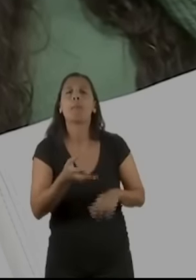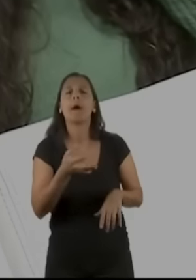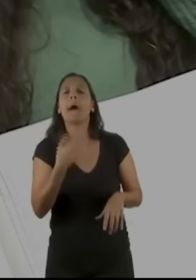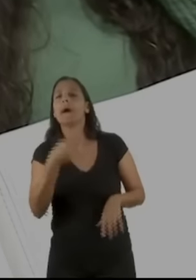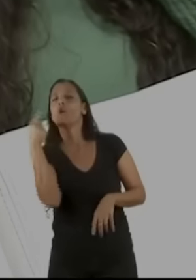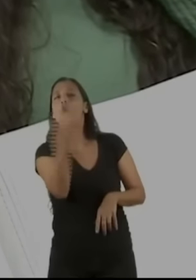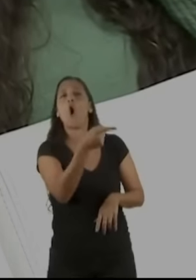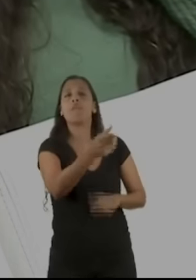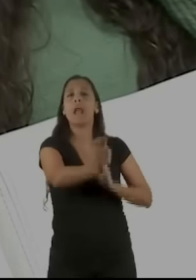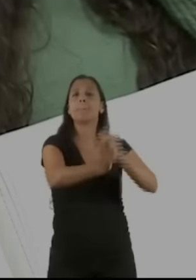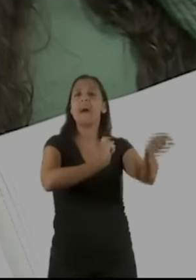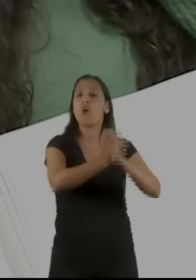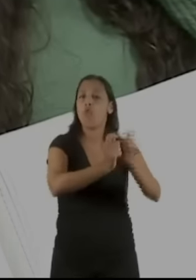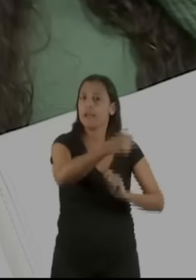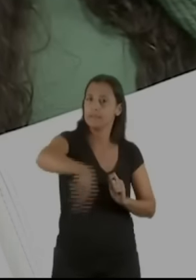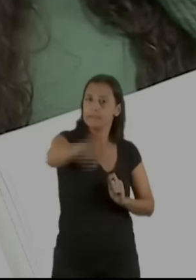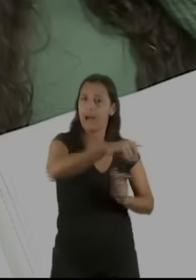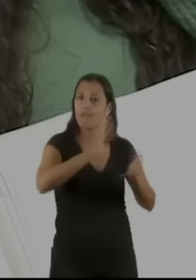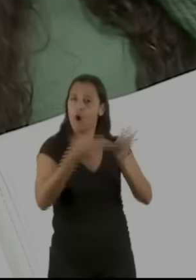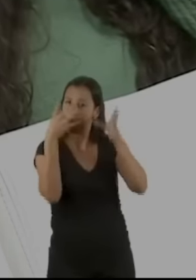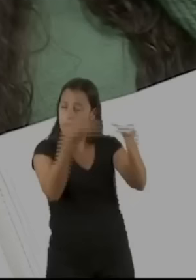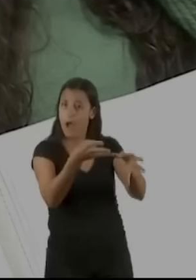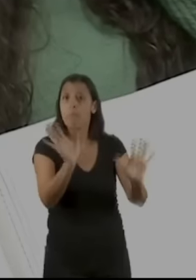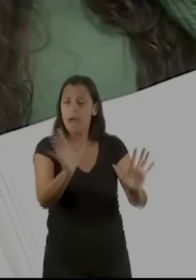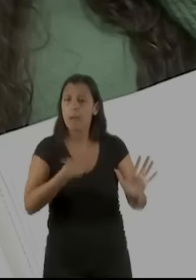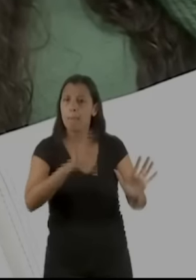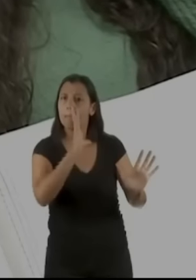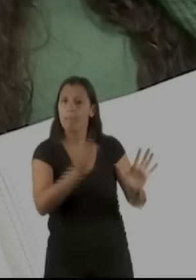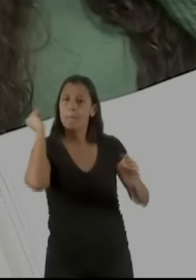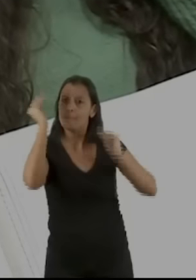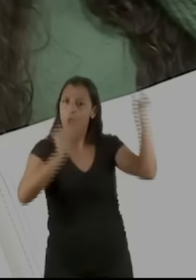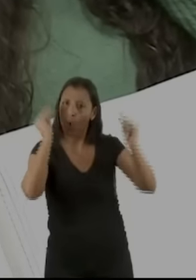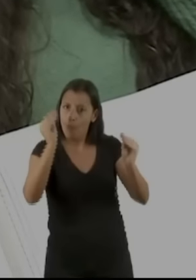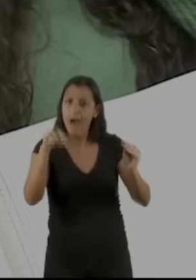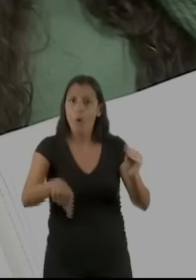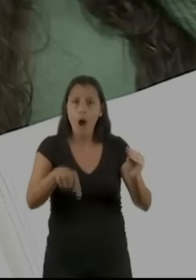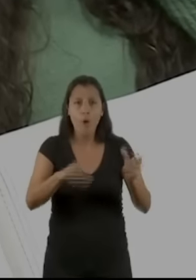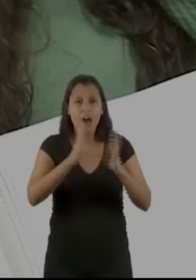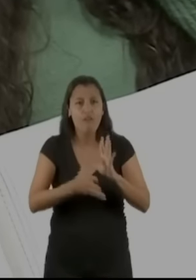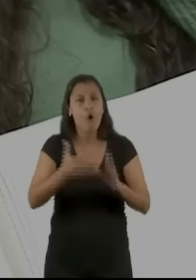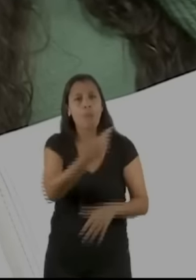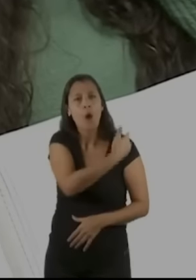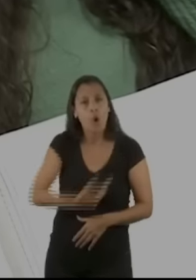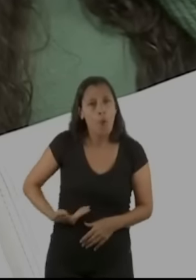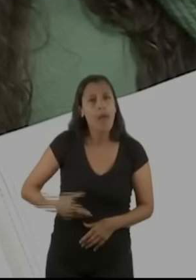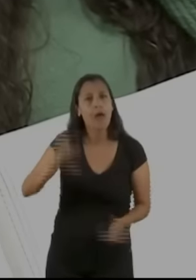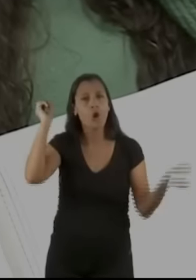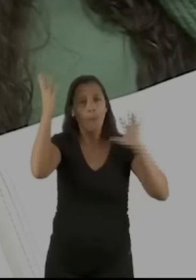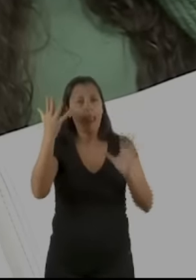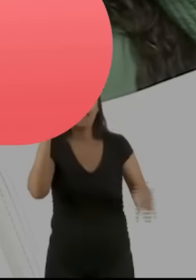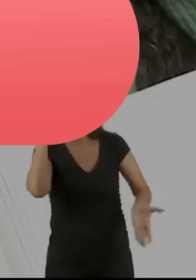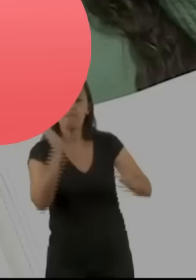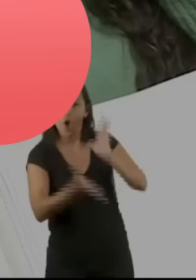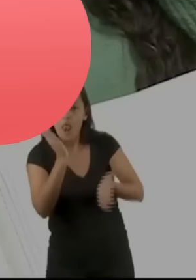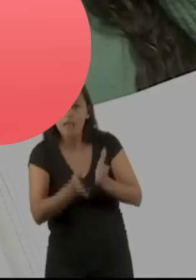puesto a la prensa como antagonista resulta preocupante dice fopea el tono agresivo escogido por mi ley y sus